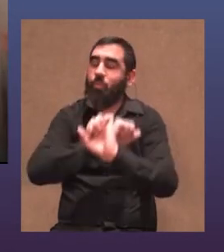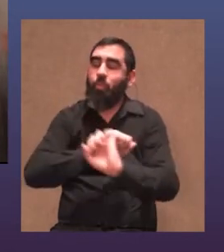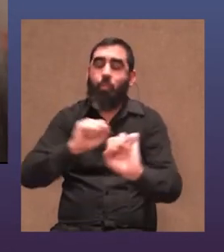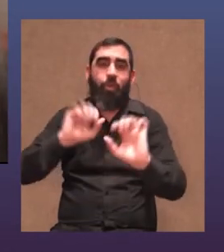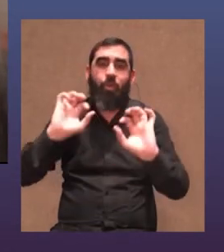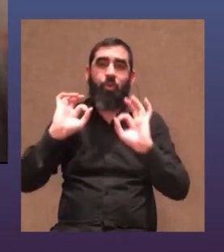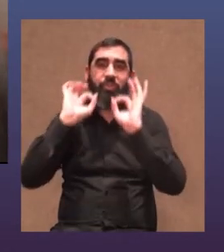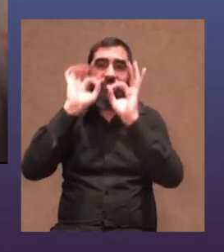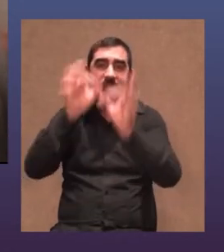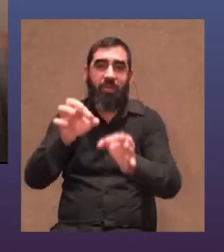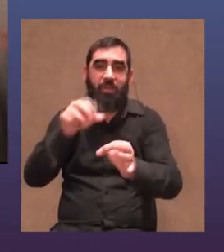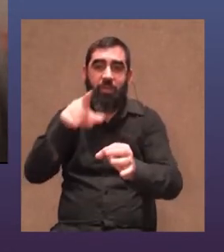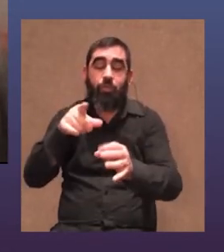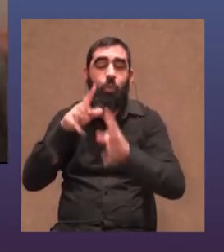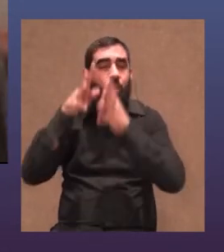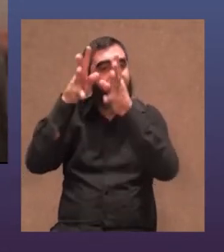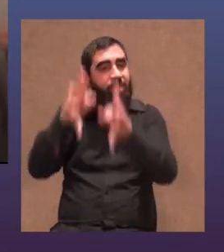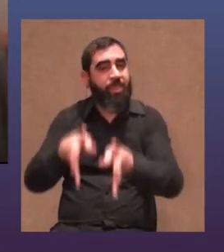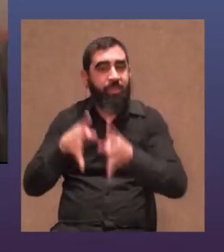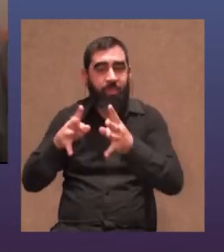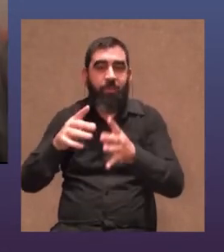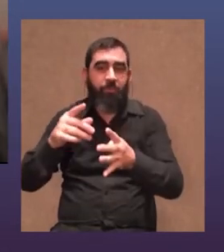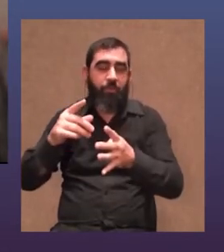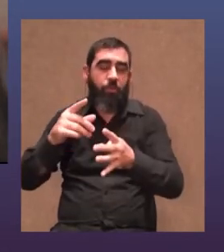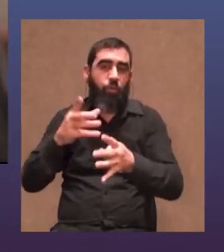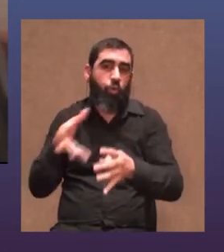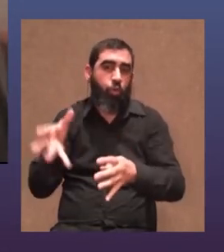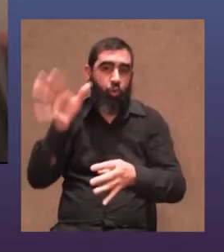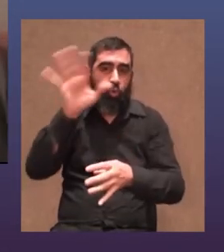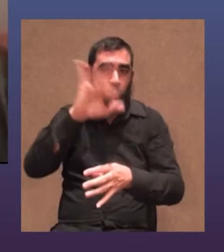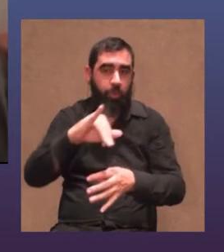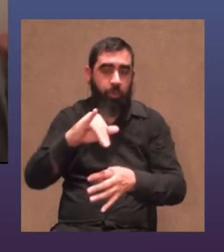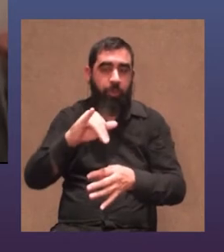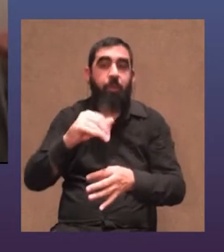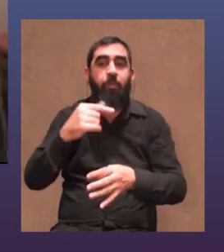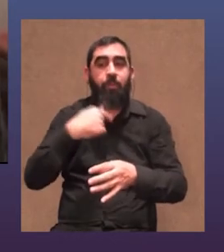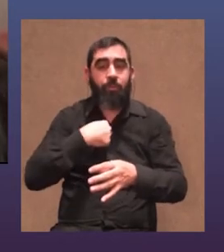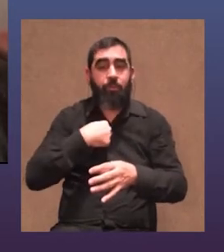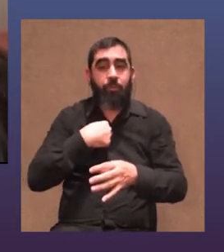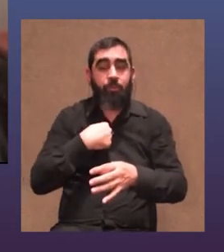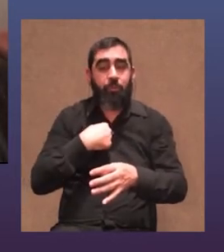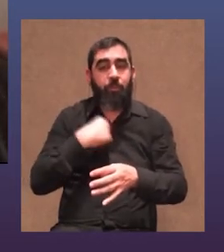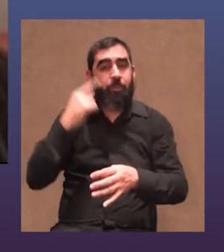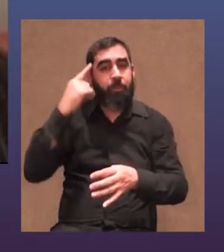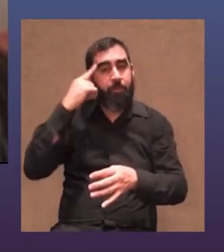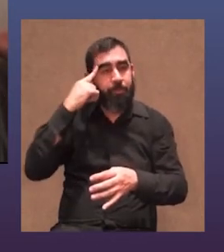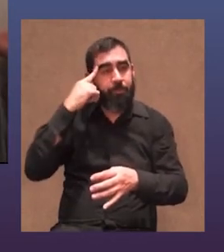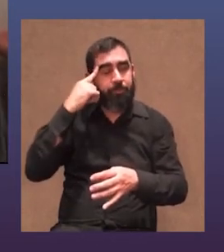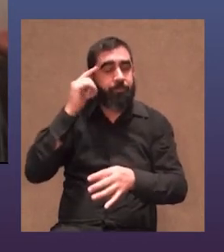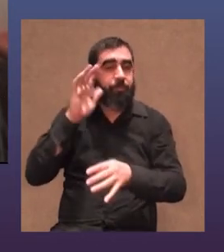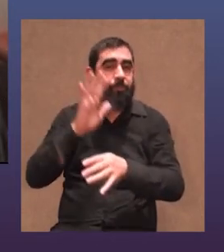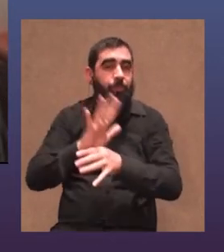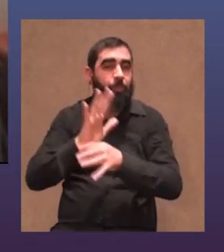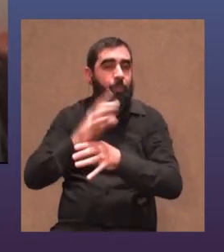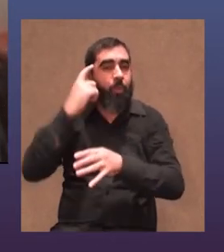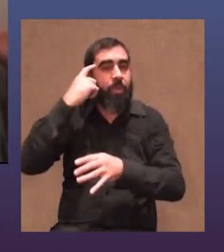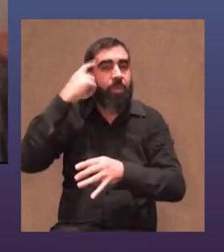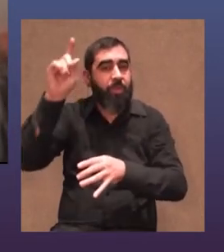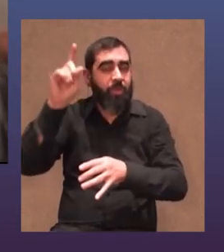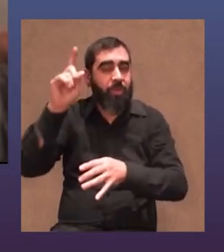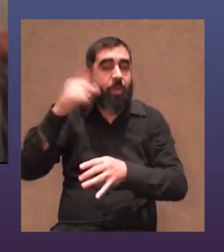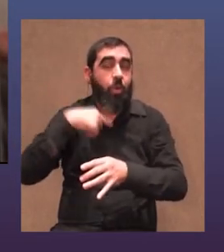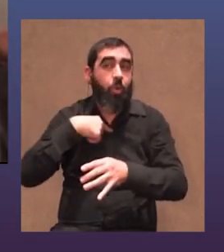sí es un gran desafío permanente. Mm. Y bueno, yo más que desafío, lo que es como una idea o